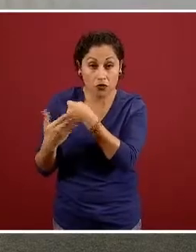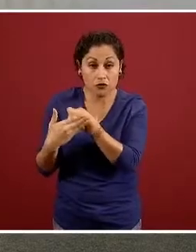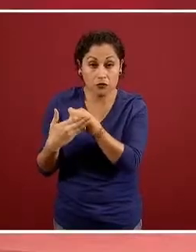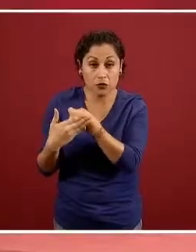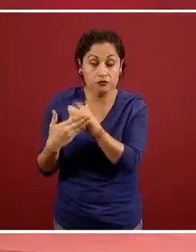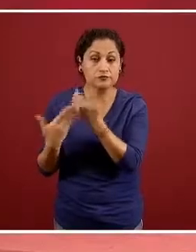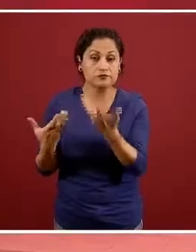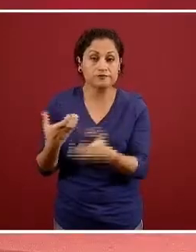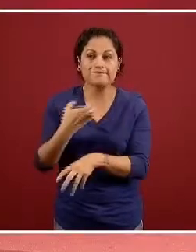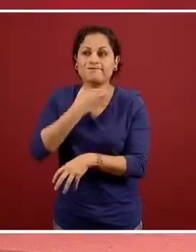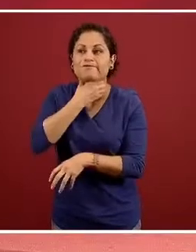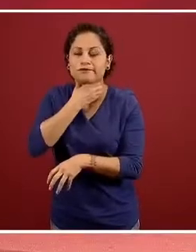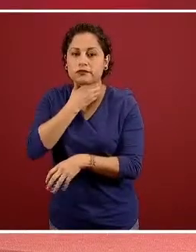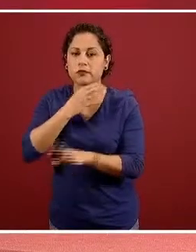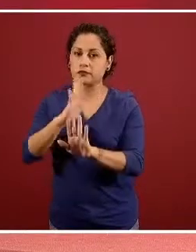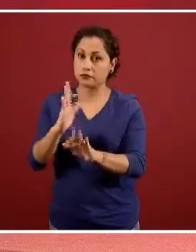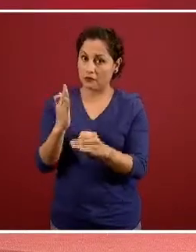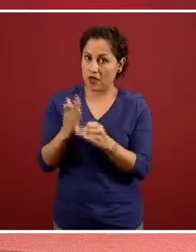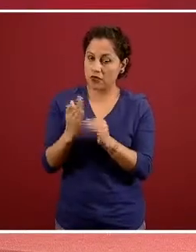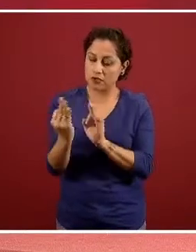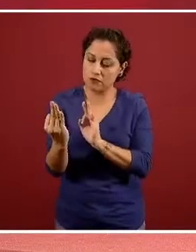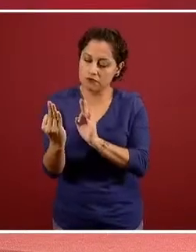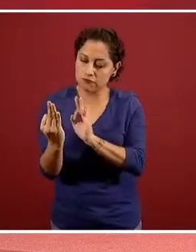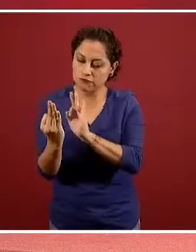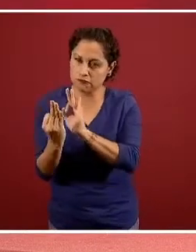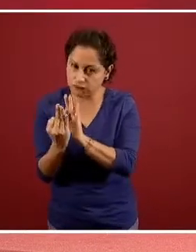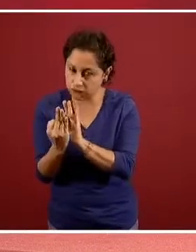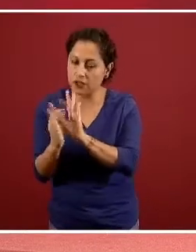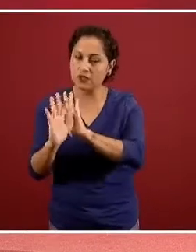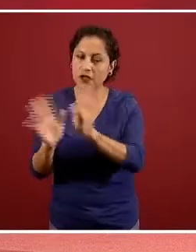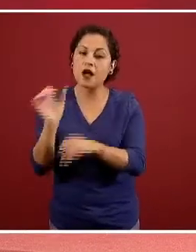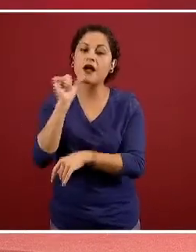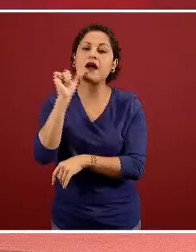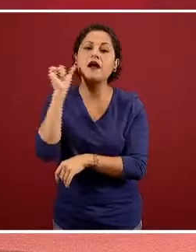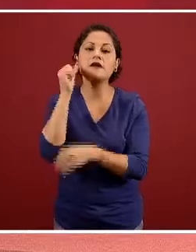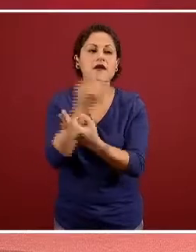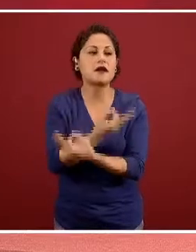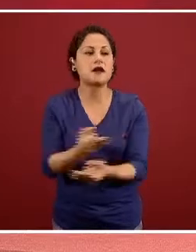como estamos ya llegando, y eso se hizo público desde ayer